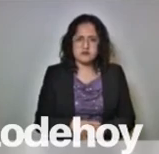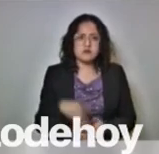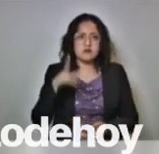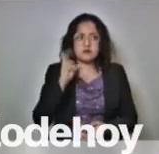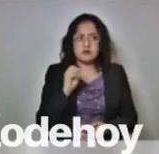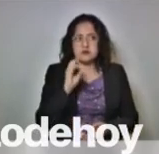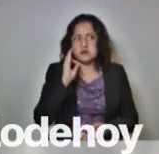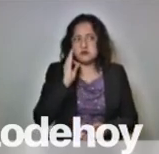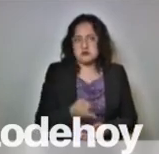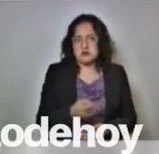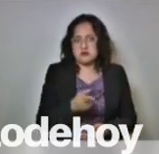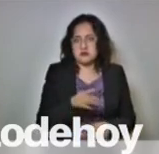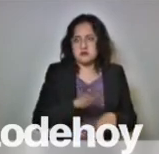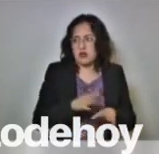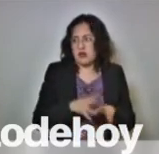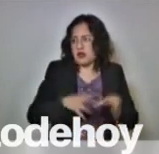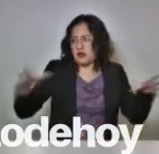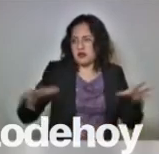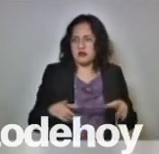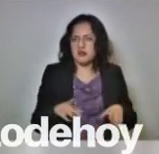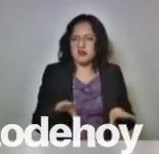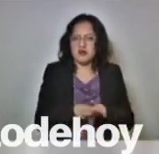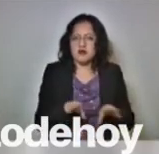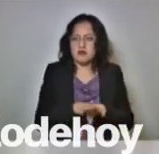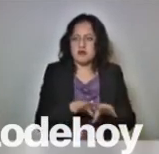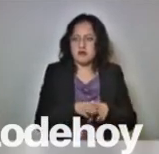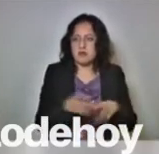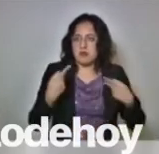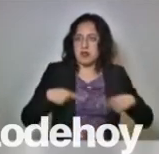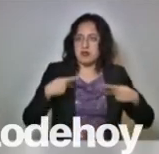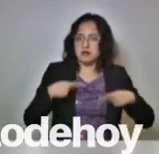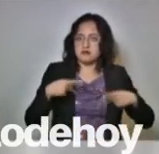autorizar una zona para enterrar